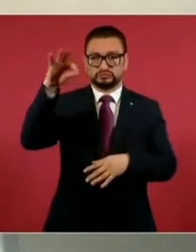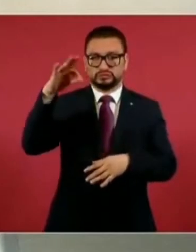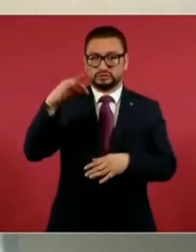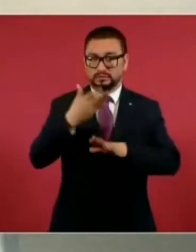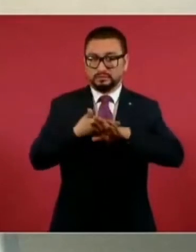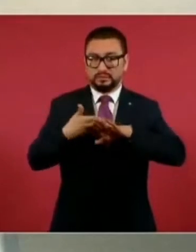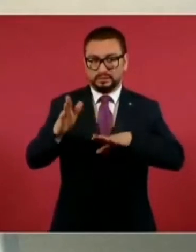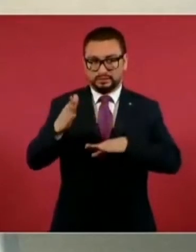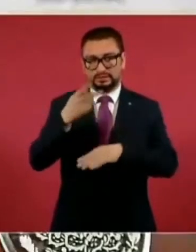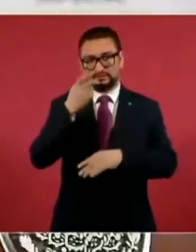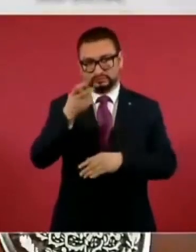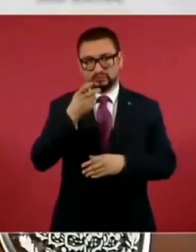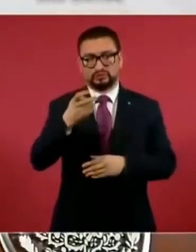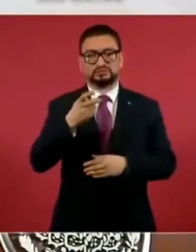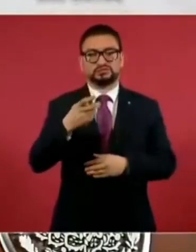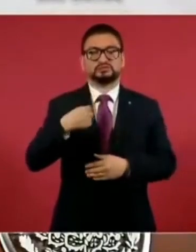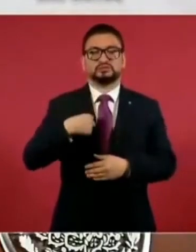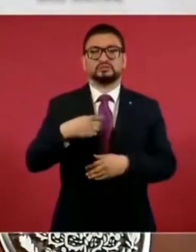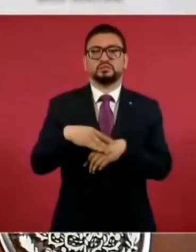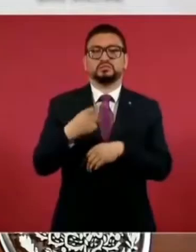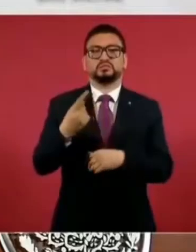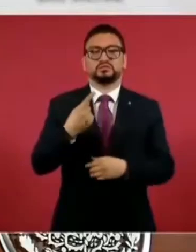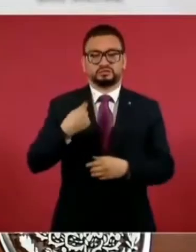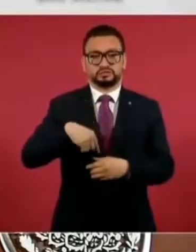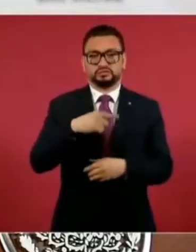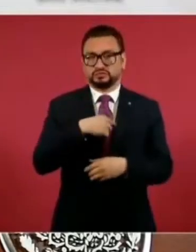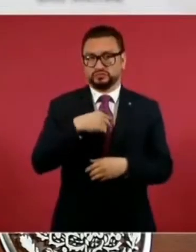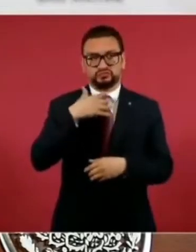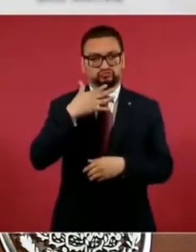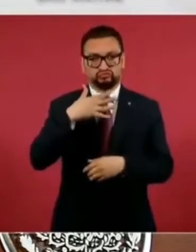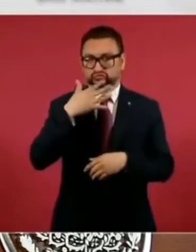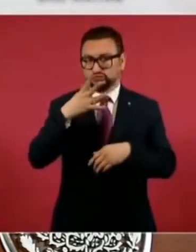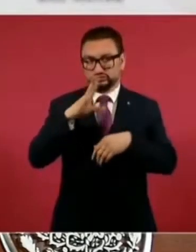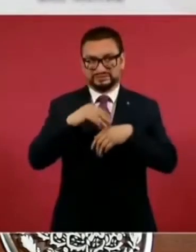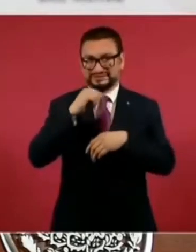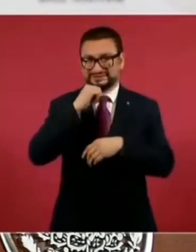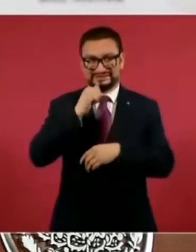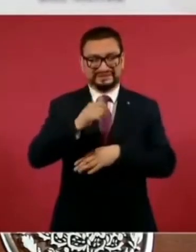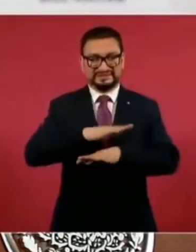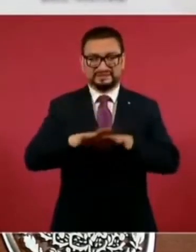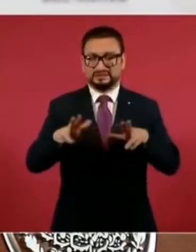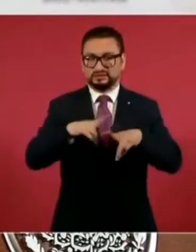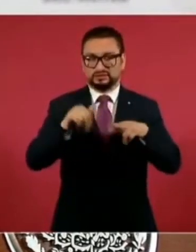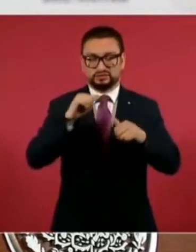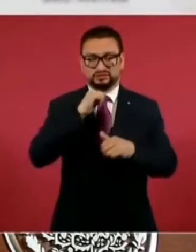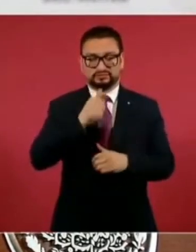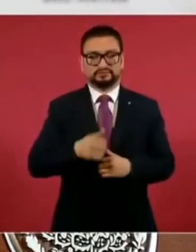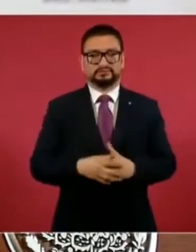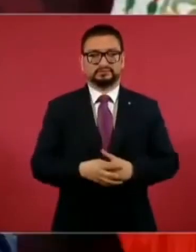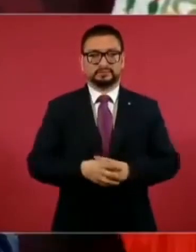No hemos permitido la corrupción de nadie,